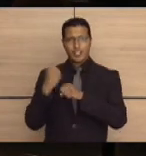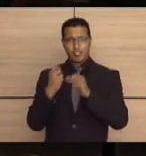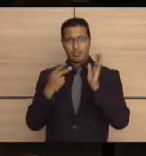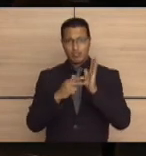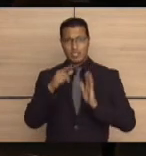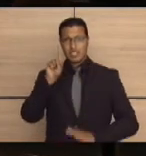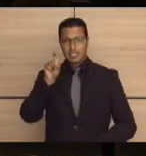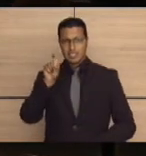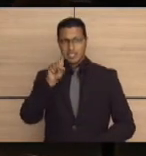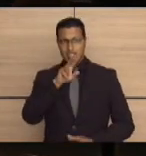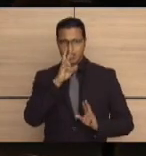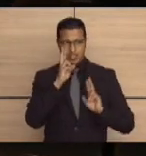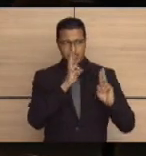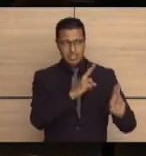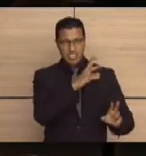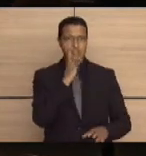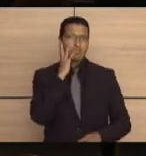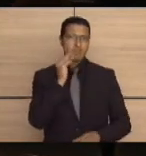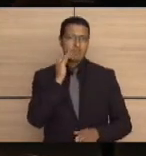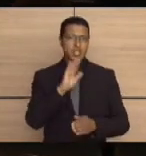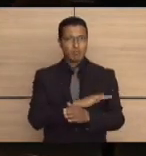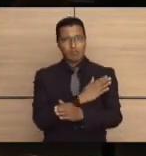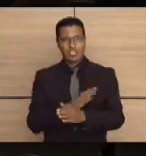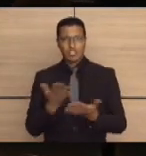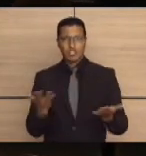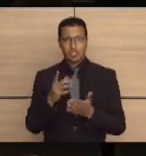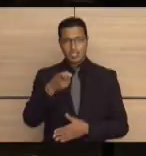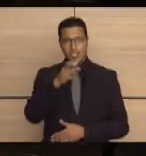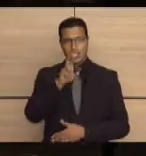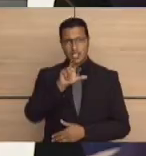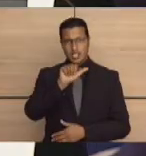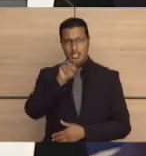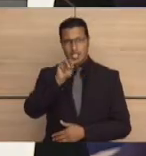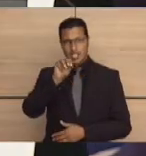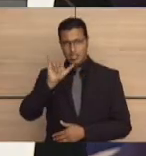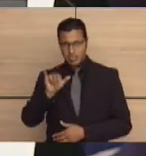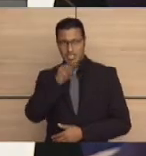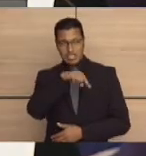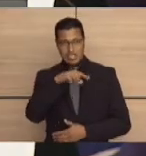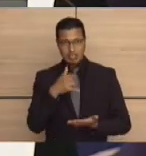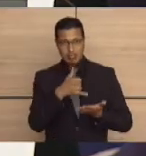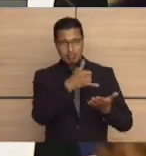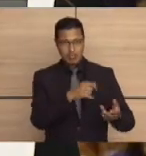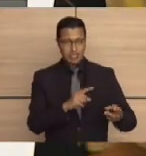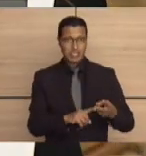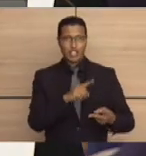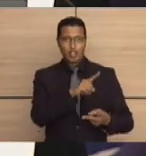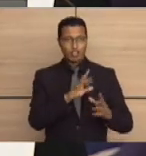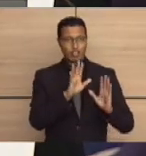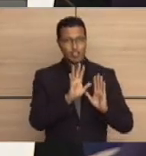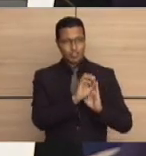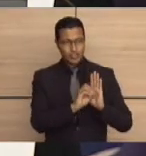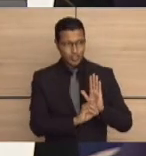2006, el reconocimiento a la excelencia musical en los Grammy Latinos, el Premio Nacional de Vida y Obra